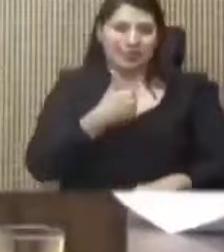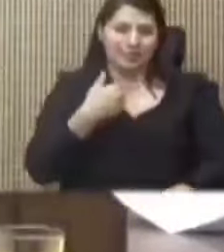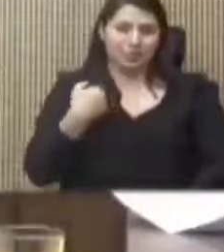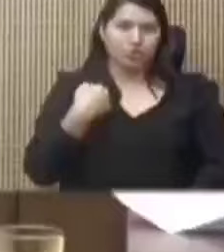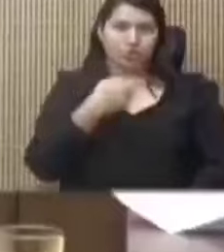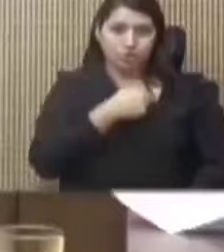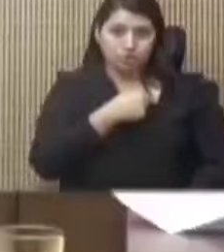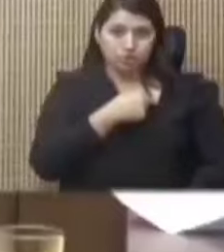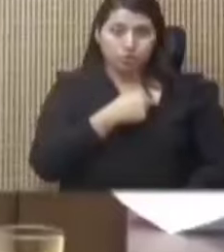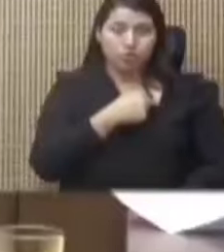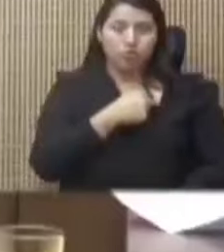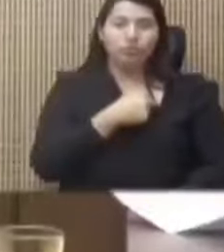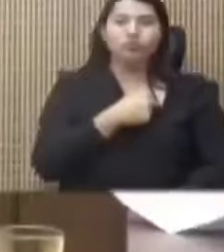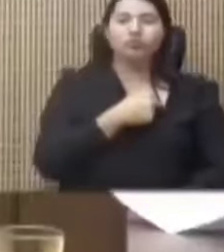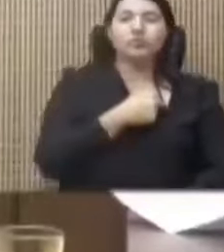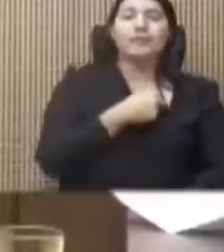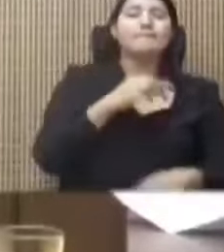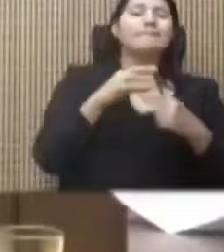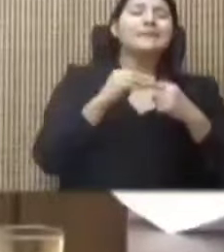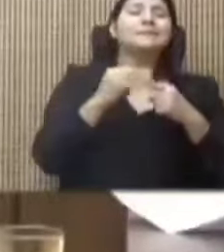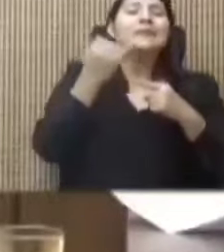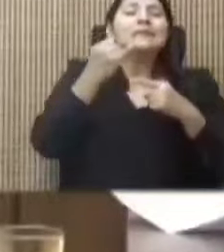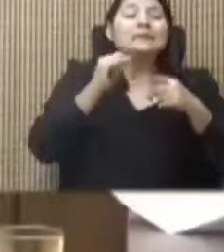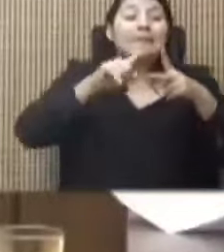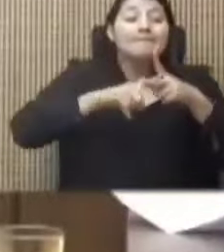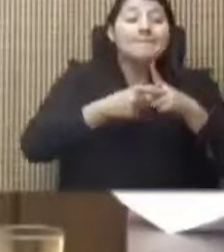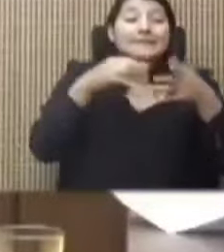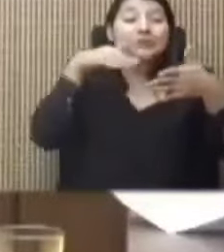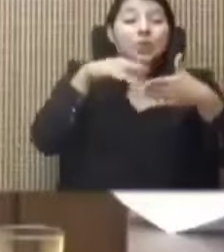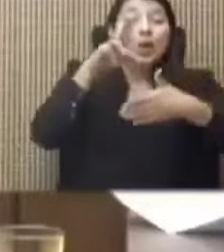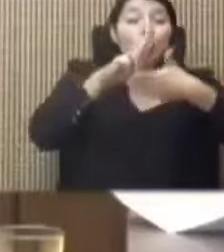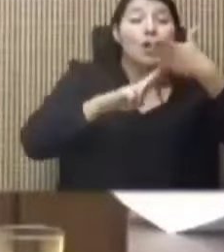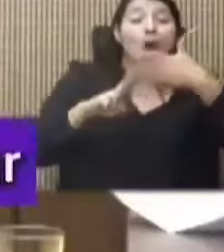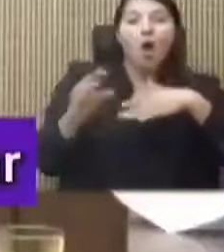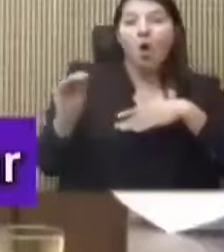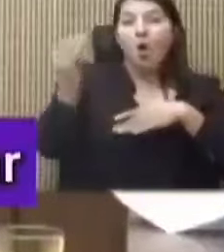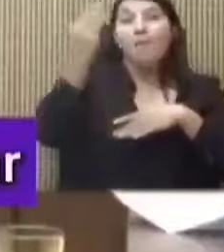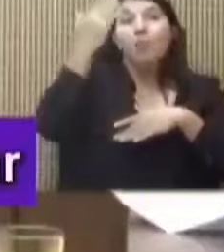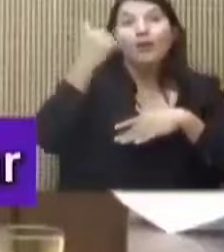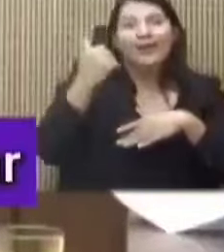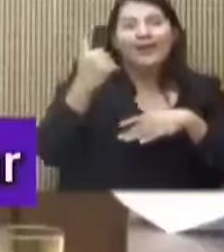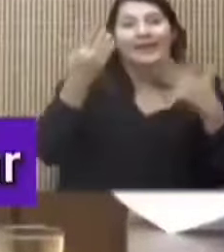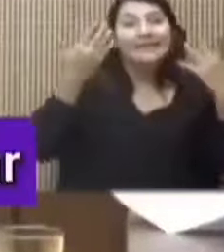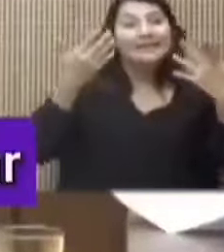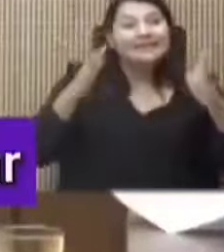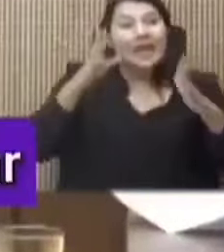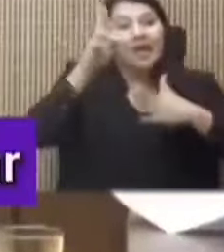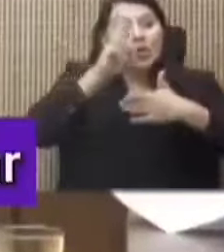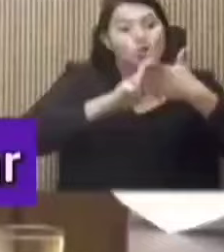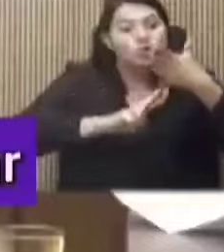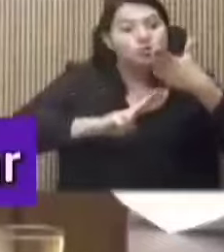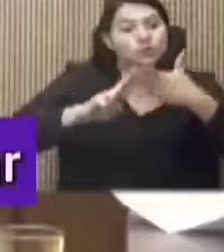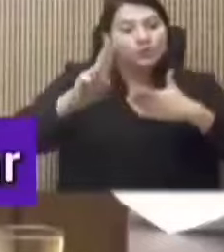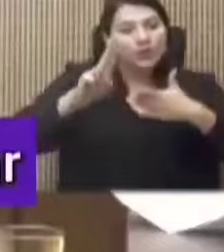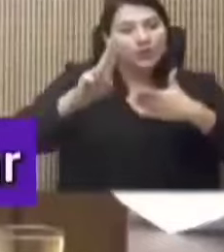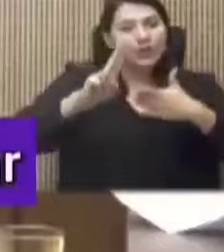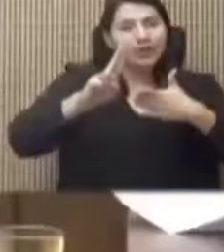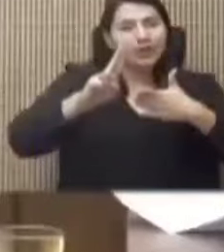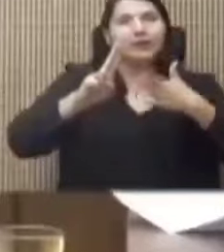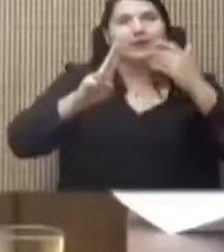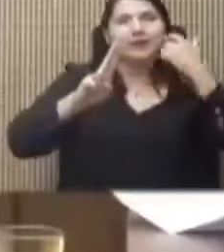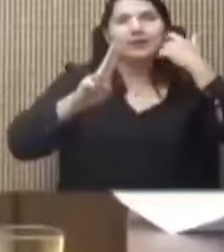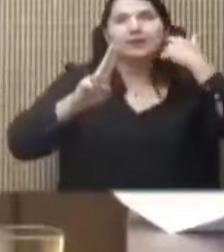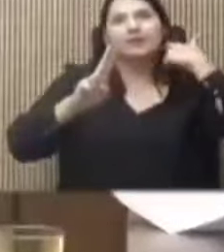todavía en edades de juventud, que es que por primera vez empezamos a ya formar nuestra identidad fuera del plano familiar